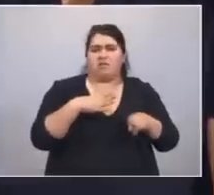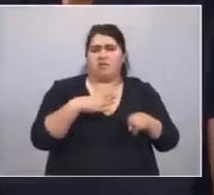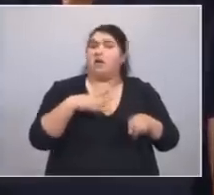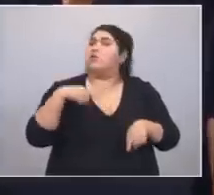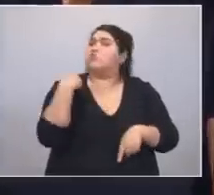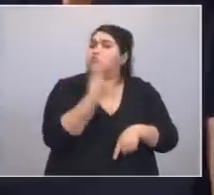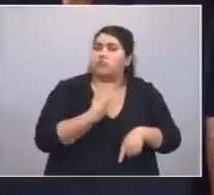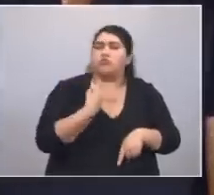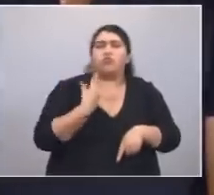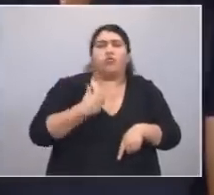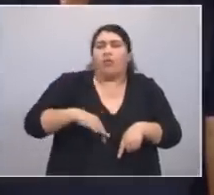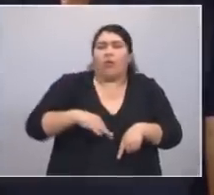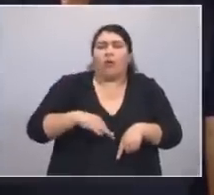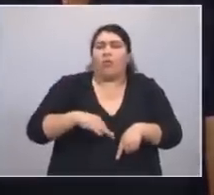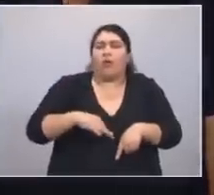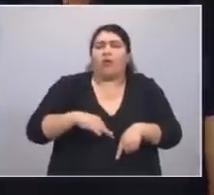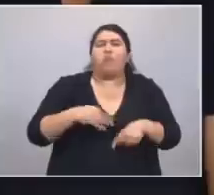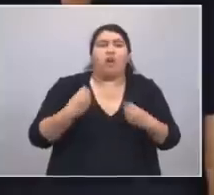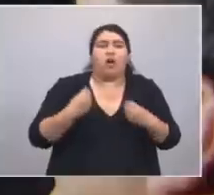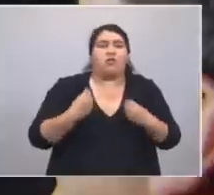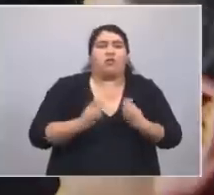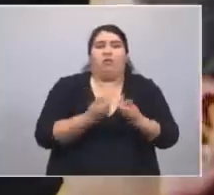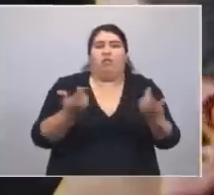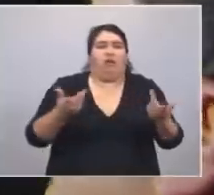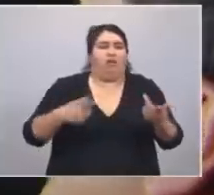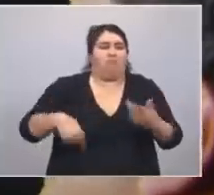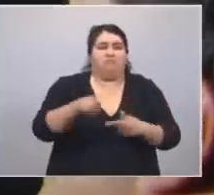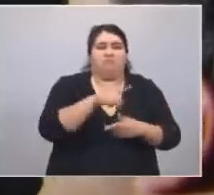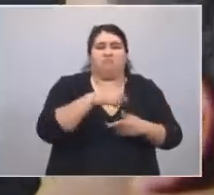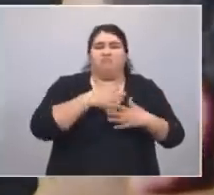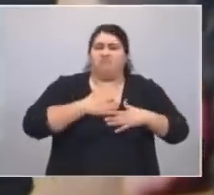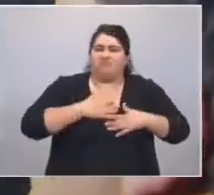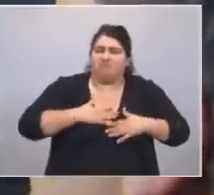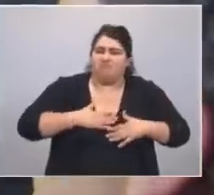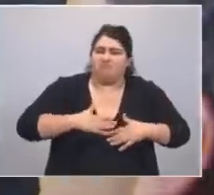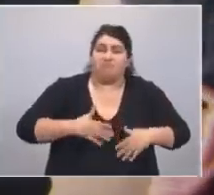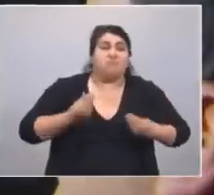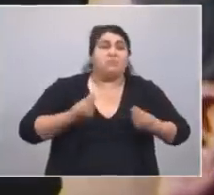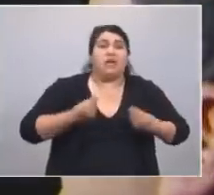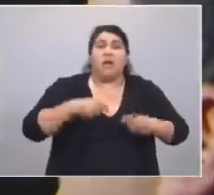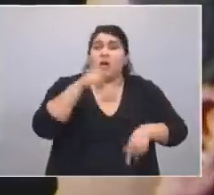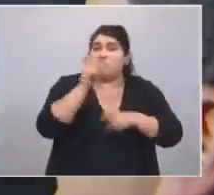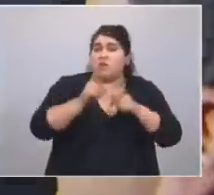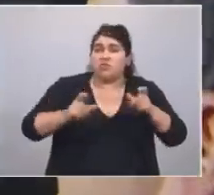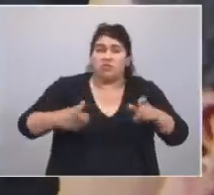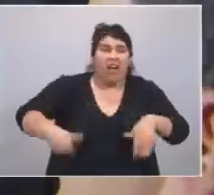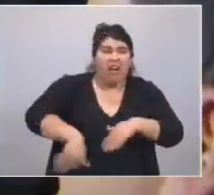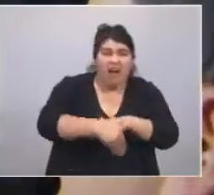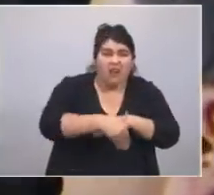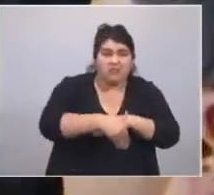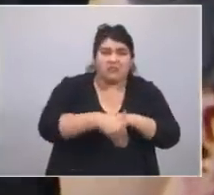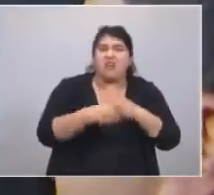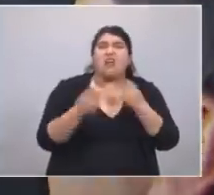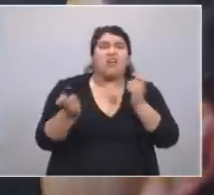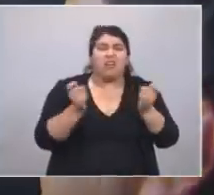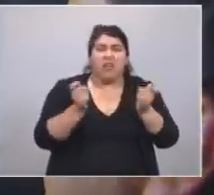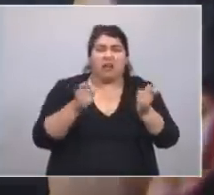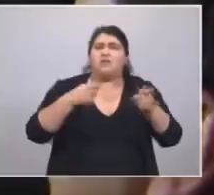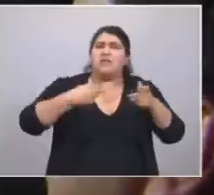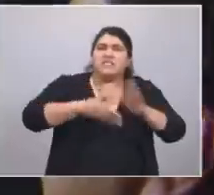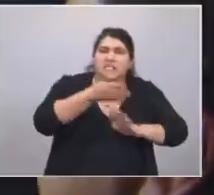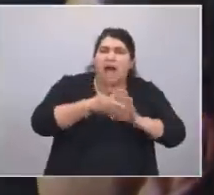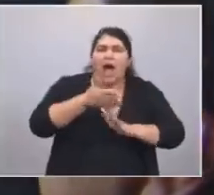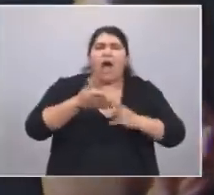que devolverle la tranquilidad de que los dueños de la calle son los que laburan y no los